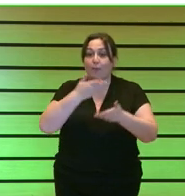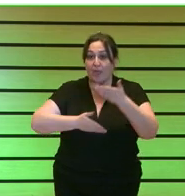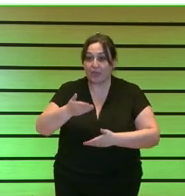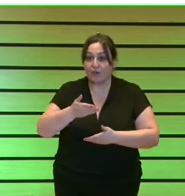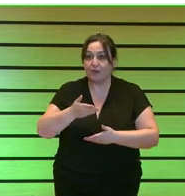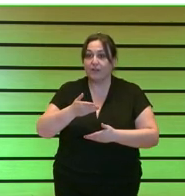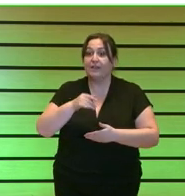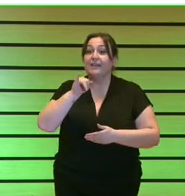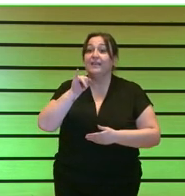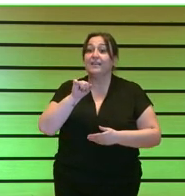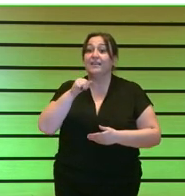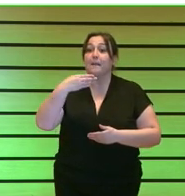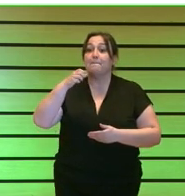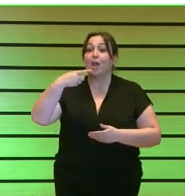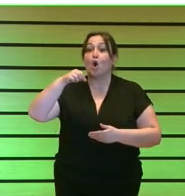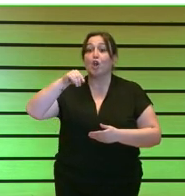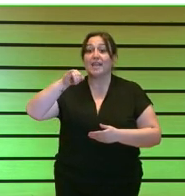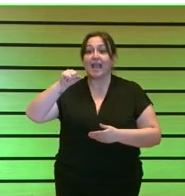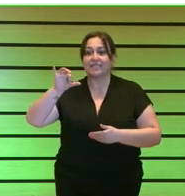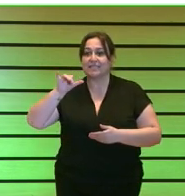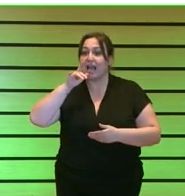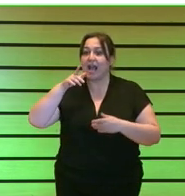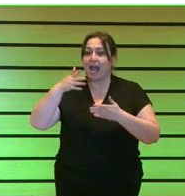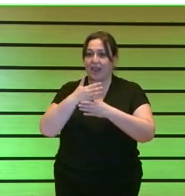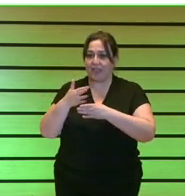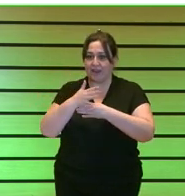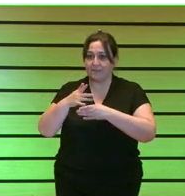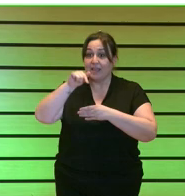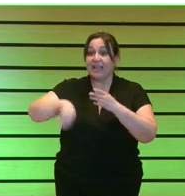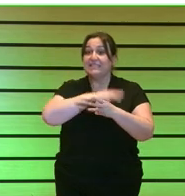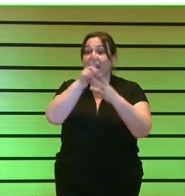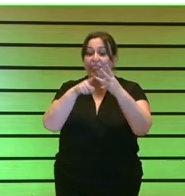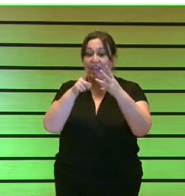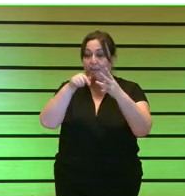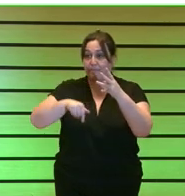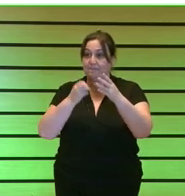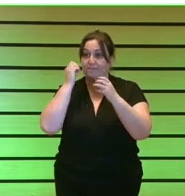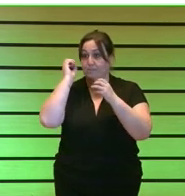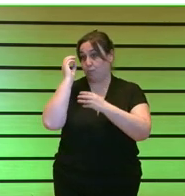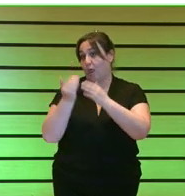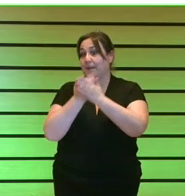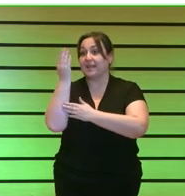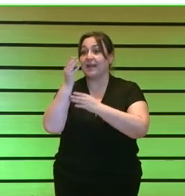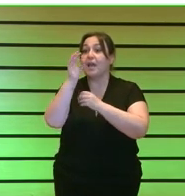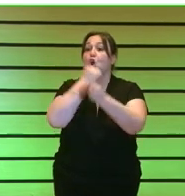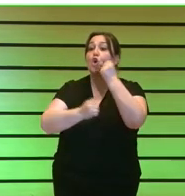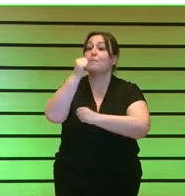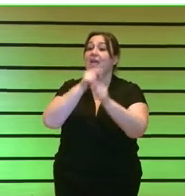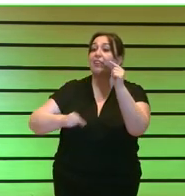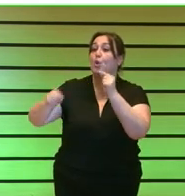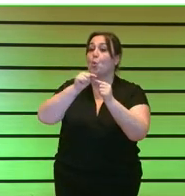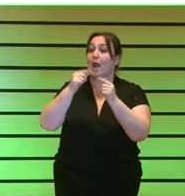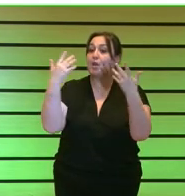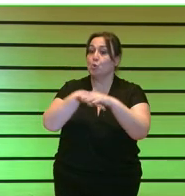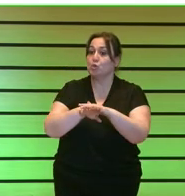begonias Garden tercera práctica de esta mañana práctica excelente la economía circular inclusiva este